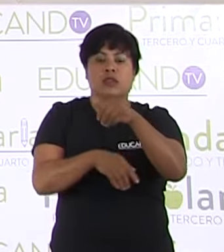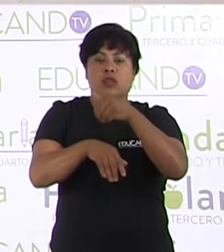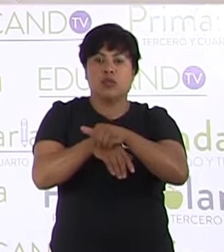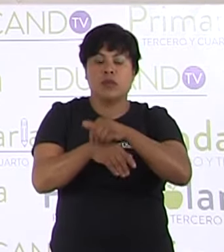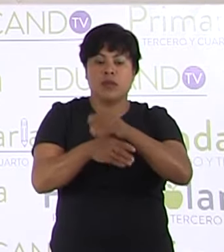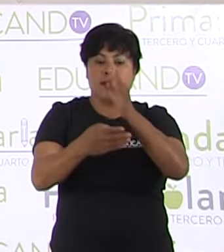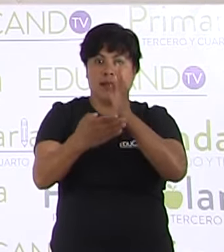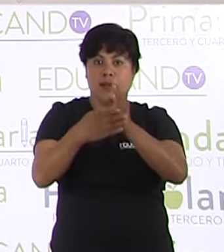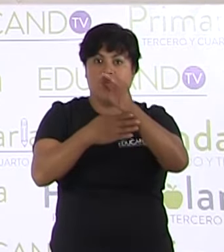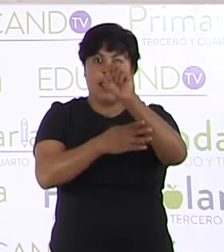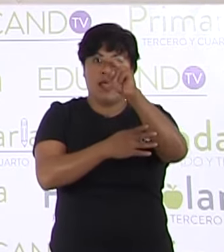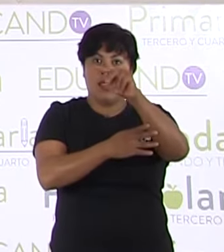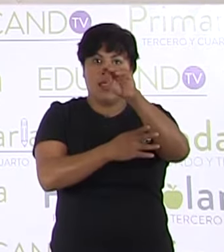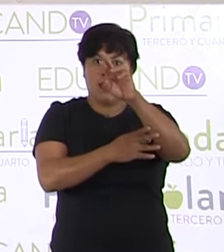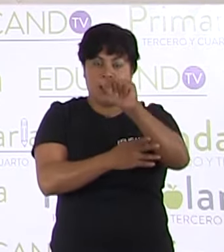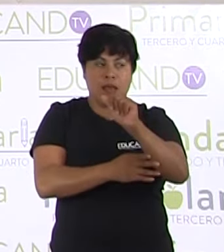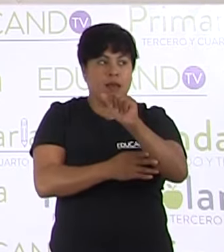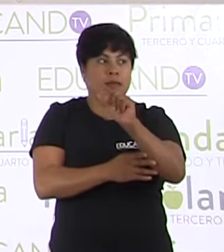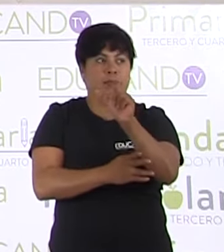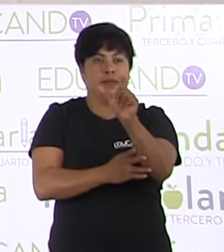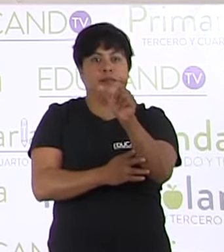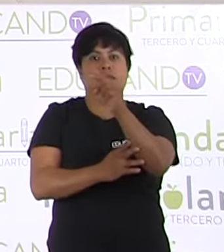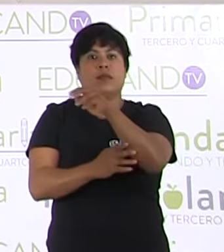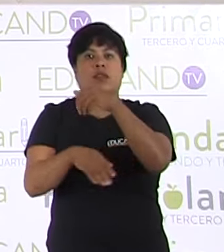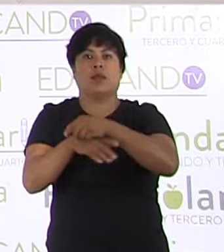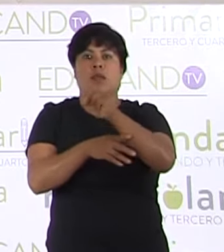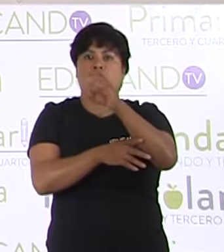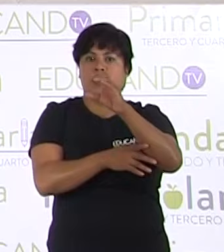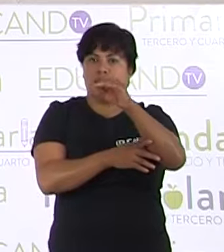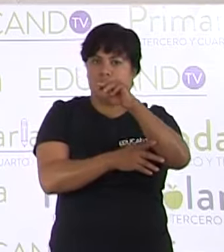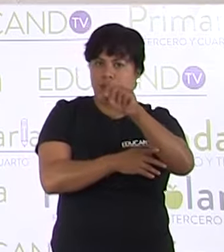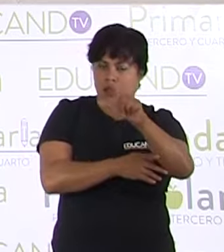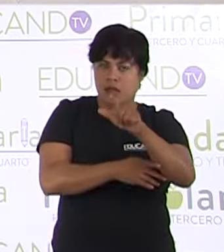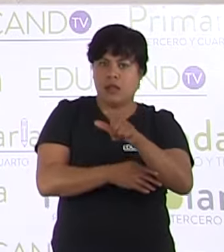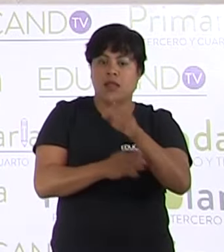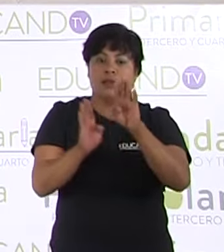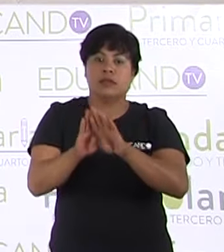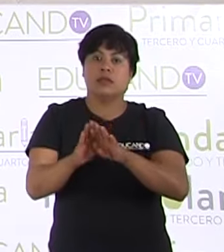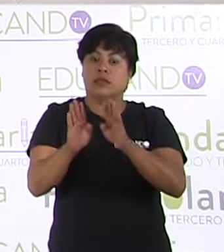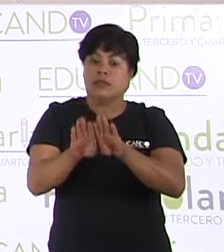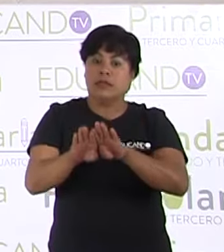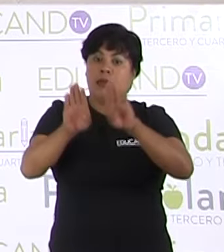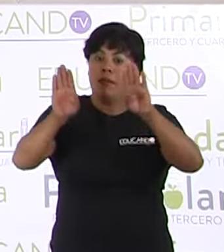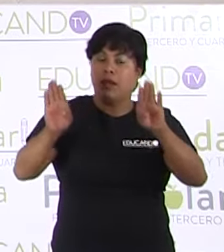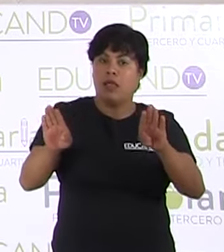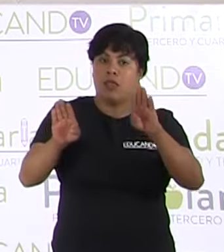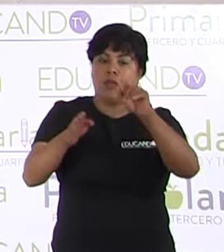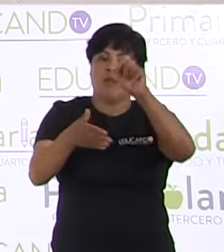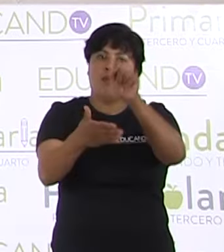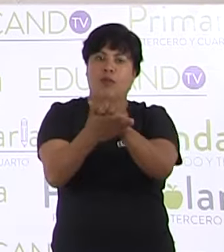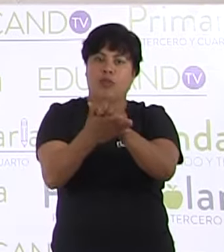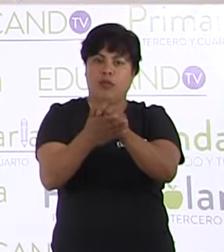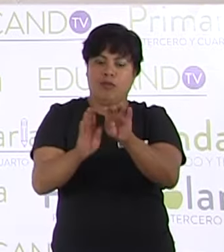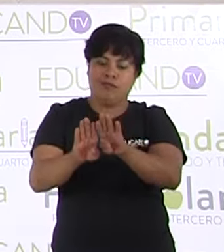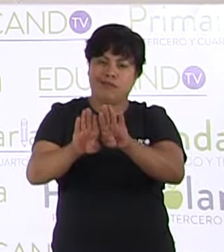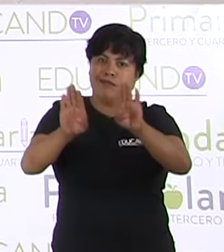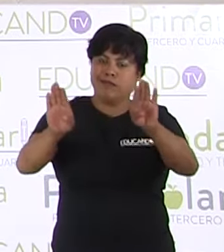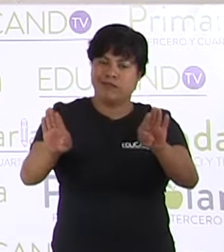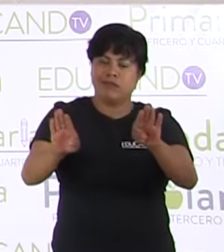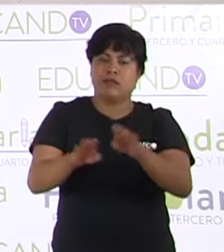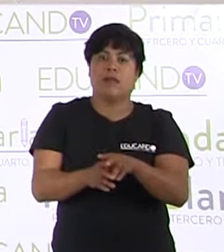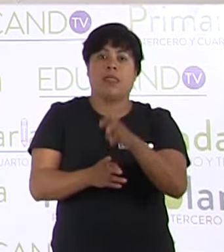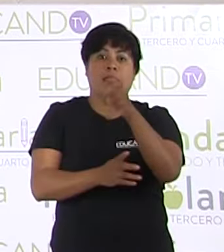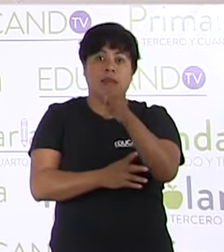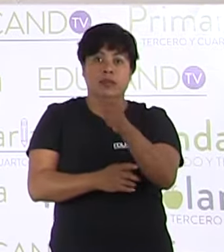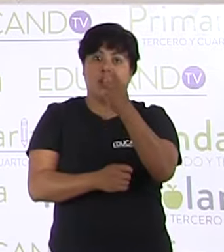de una parte entera y una parte decimal separadas por un punto o una coma Sí en